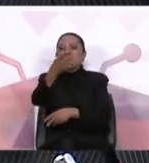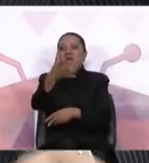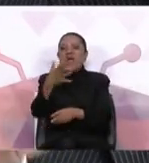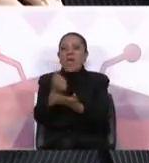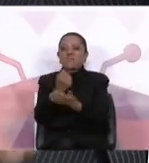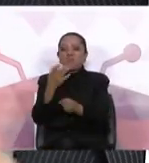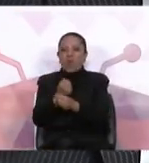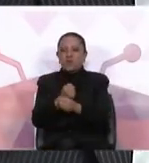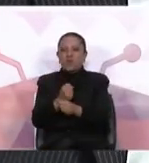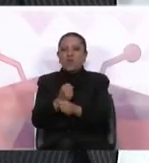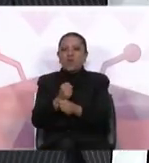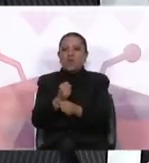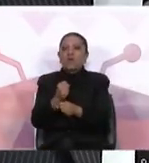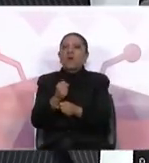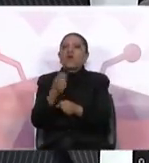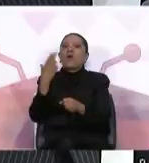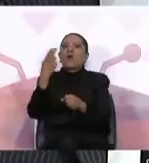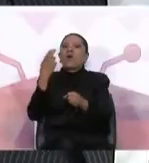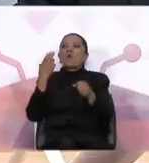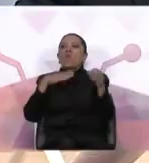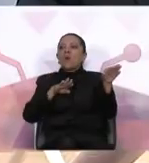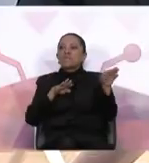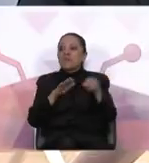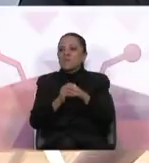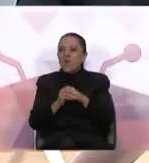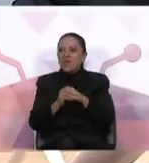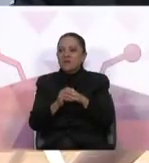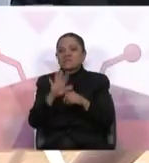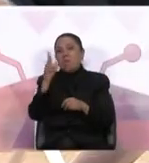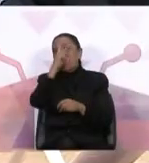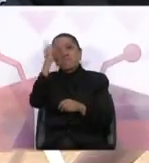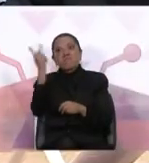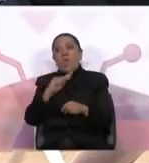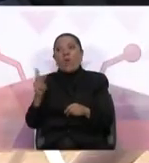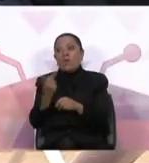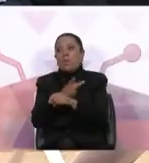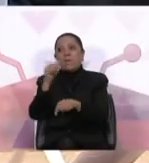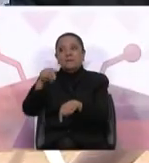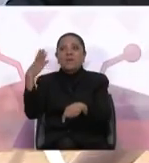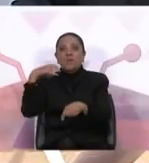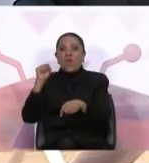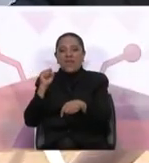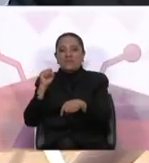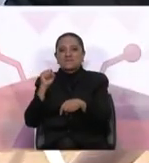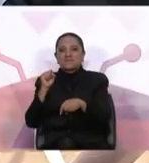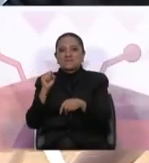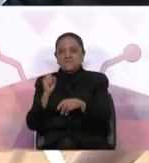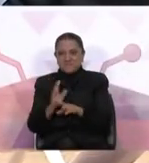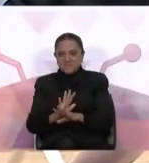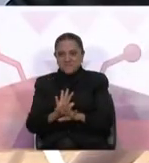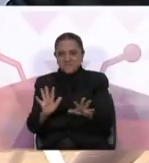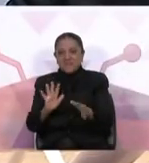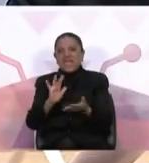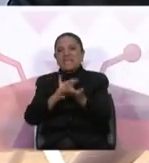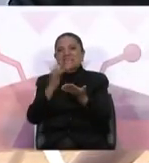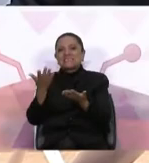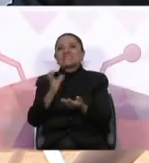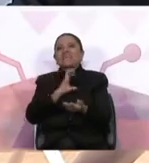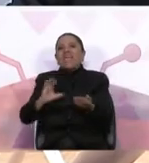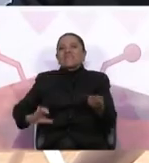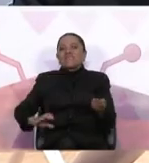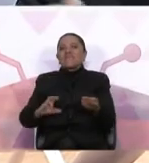peor que le puede pasar a morelos muchas gracias por sus respuestas personales y continuamos con el candidato víctor manuel caballero solano